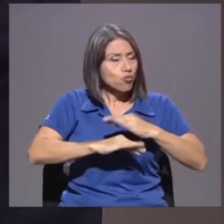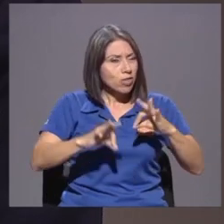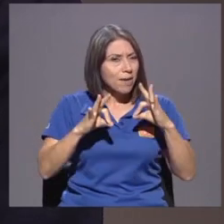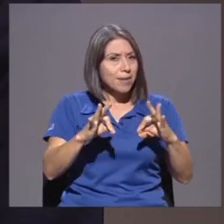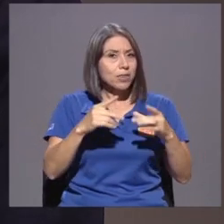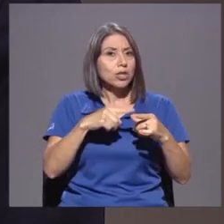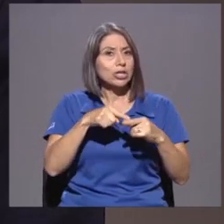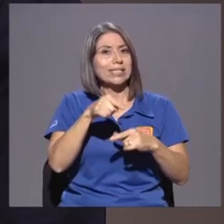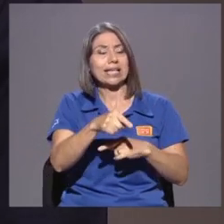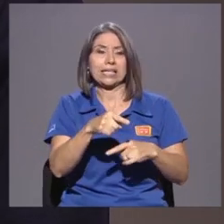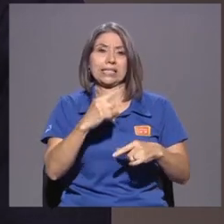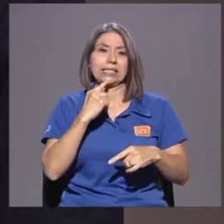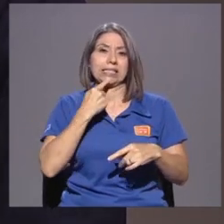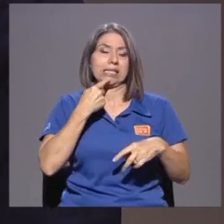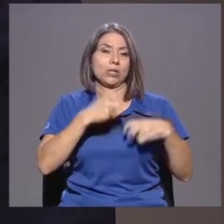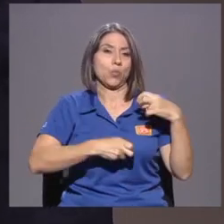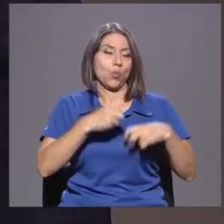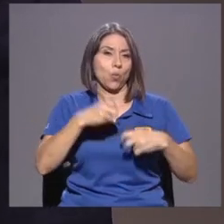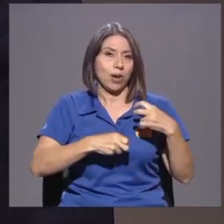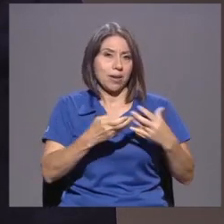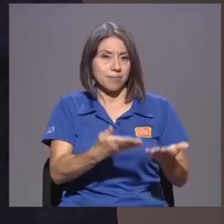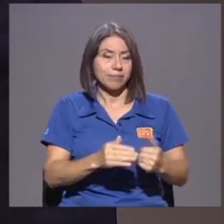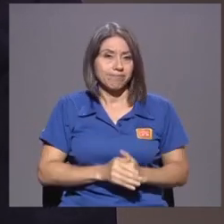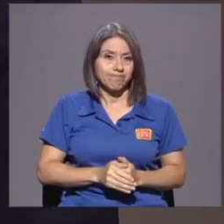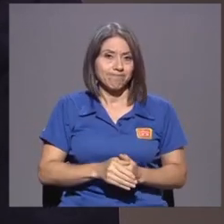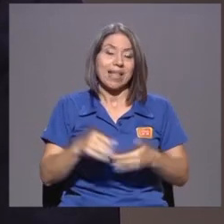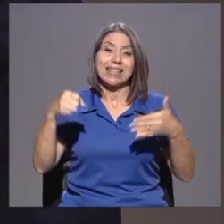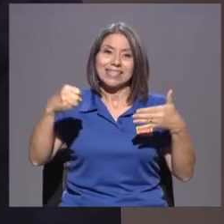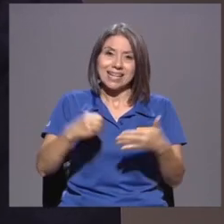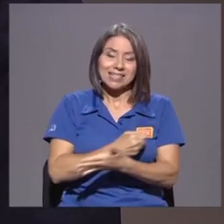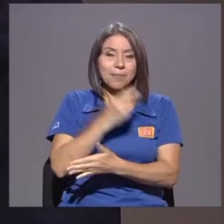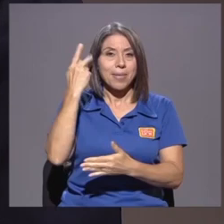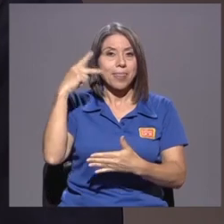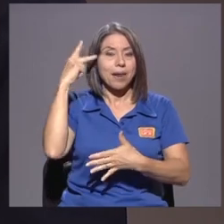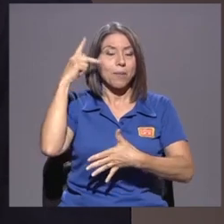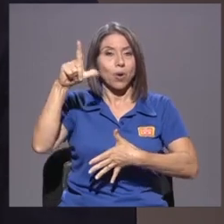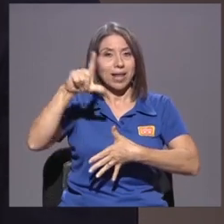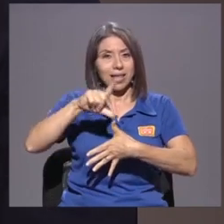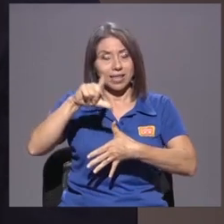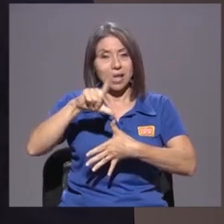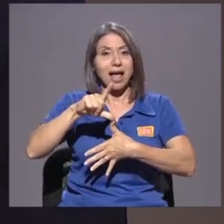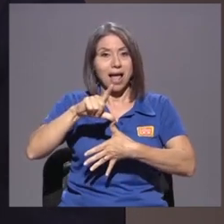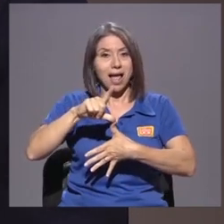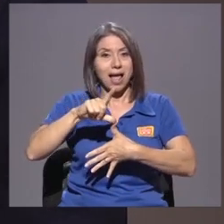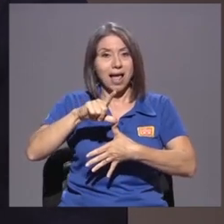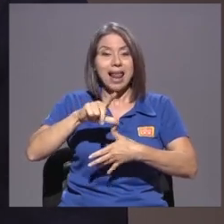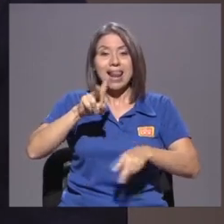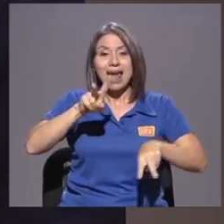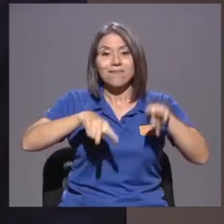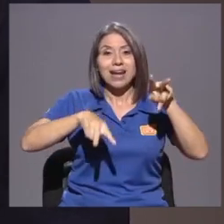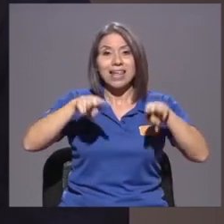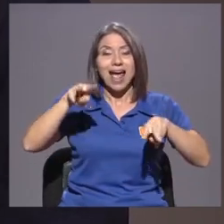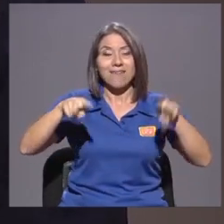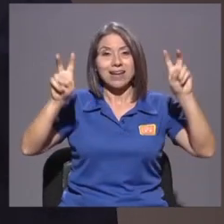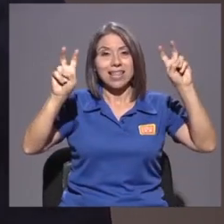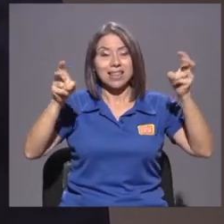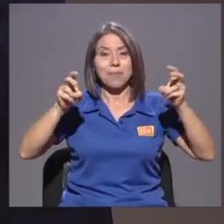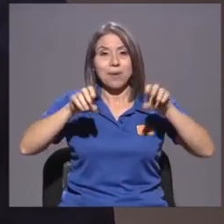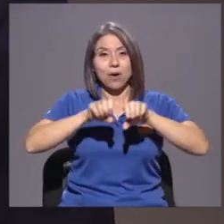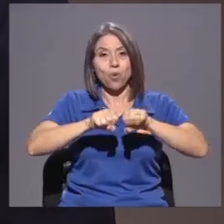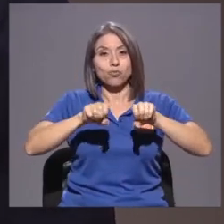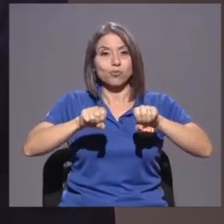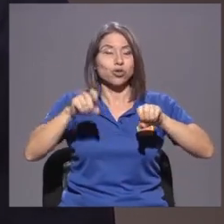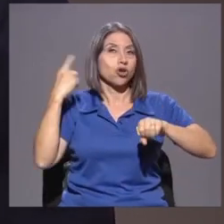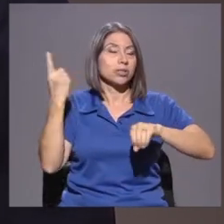ahí tenemos un problema muy serio y es que desgraciadamente la política latinoamericana la variable corrupción es transversal